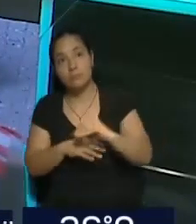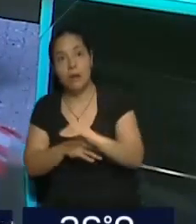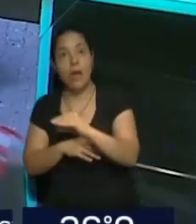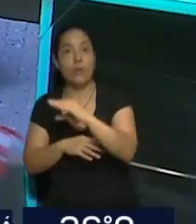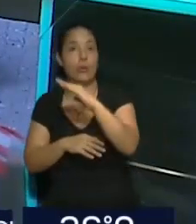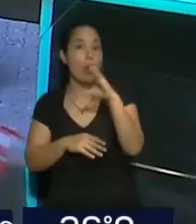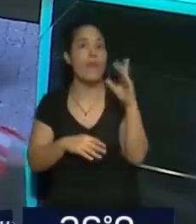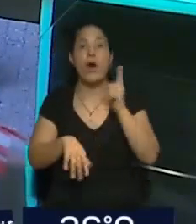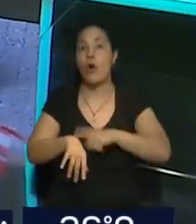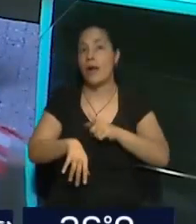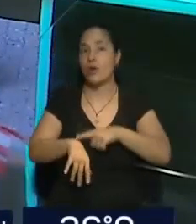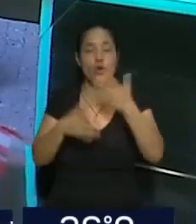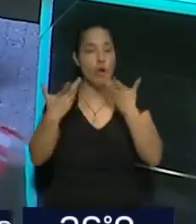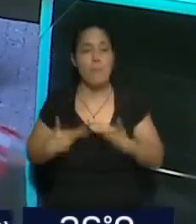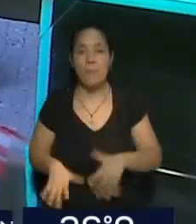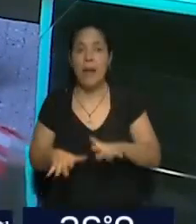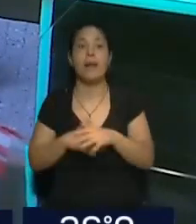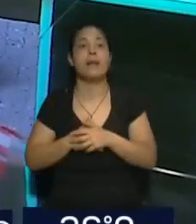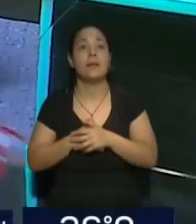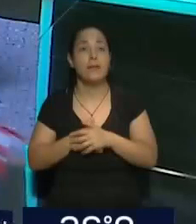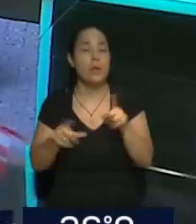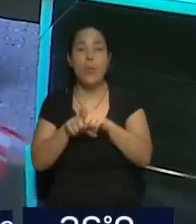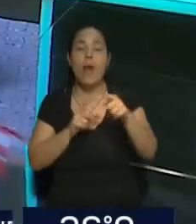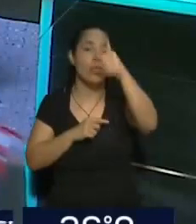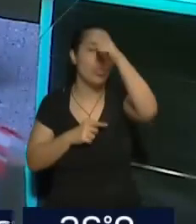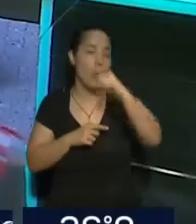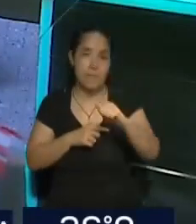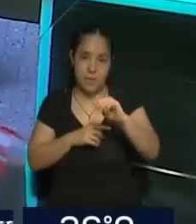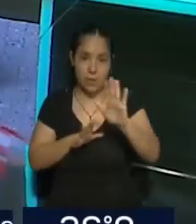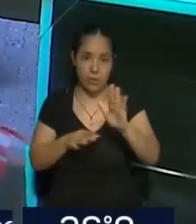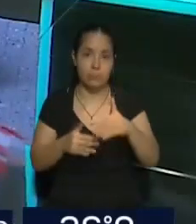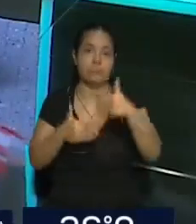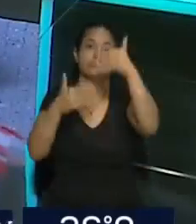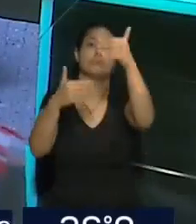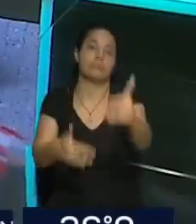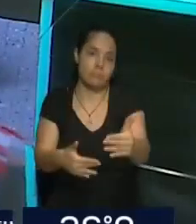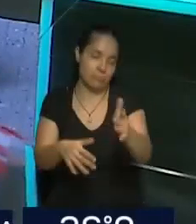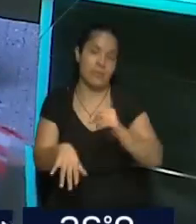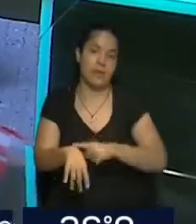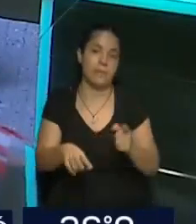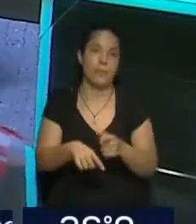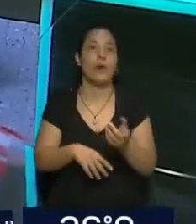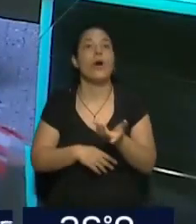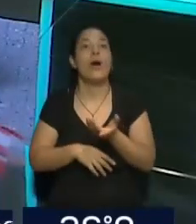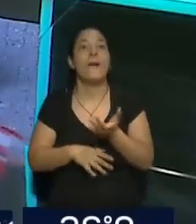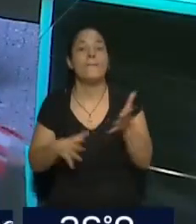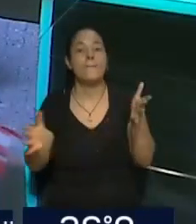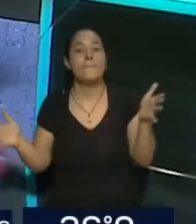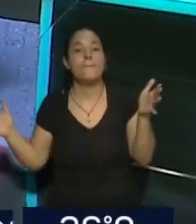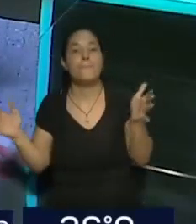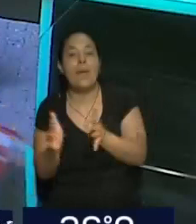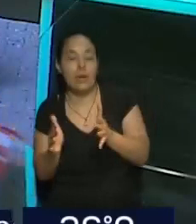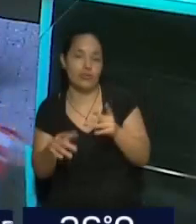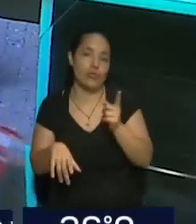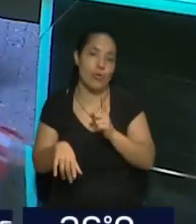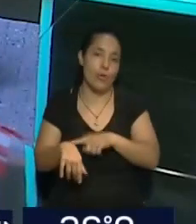su habitual horario, pero lo hace con frecuencia de domingo, es decir, más distanciados, con la menor cantidad